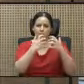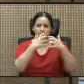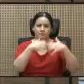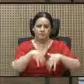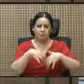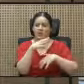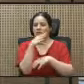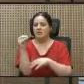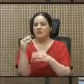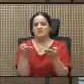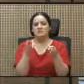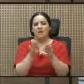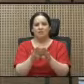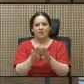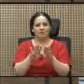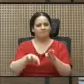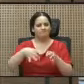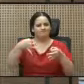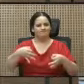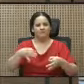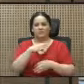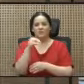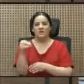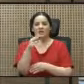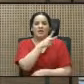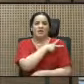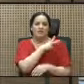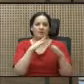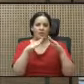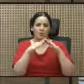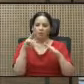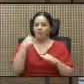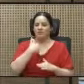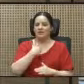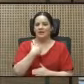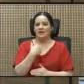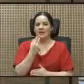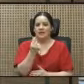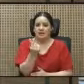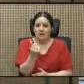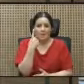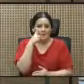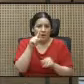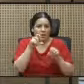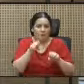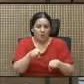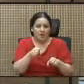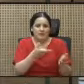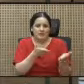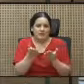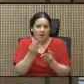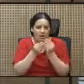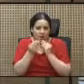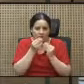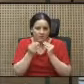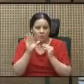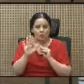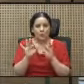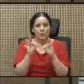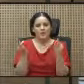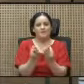definitivo, jefas de hogar que no tienen cómo cubrir lo más básico para sus familias, familias enteras que